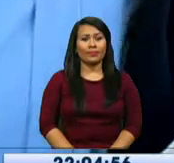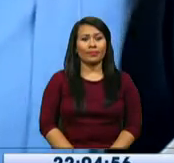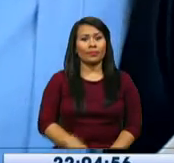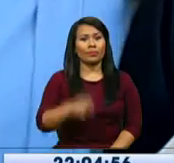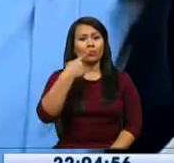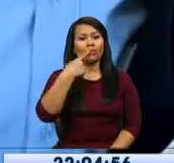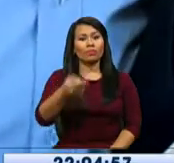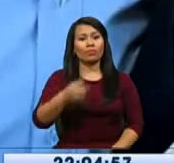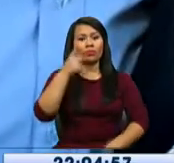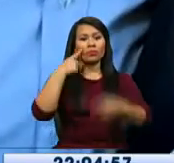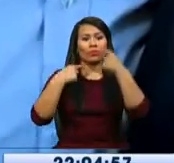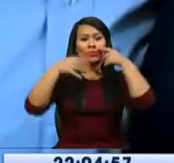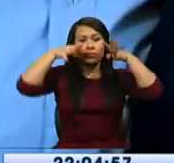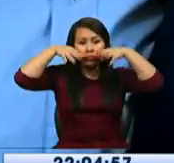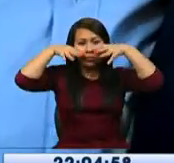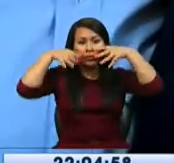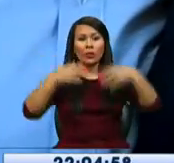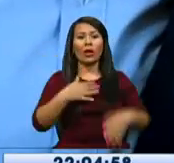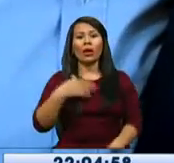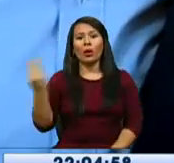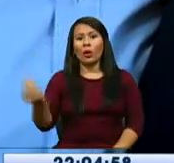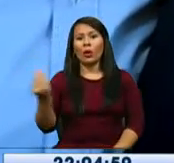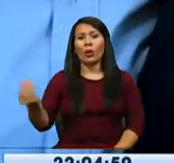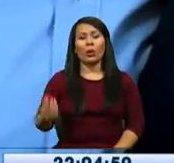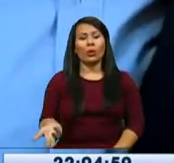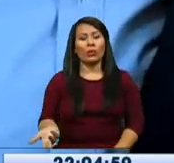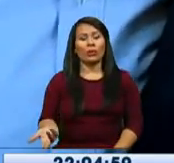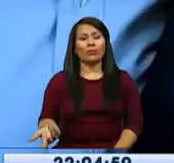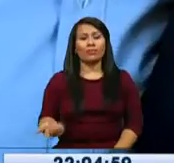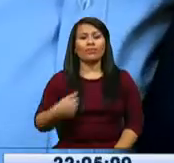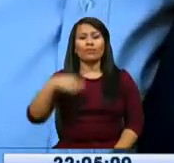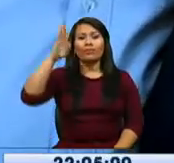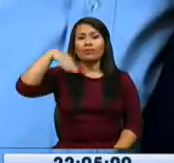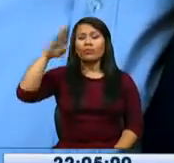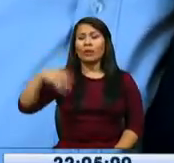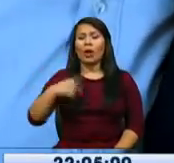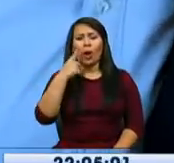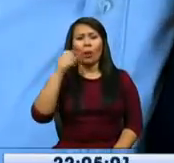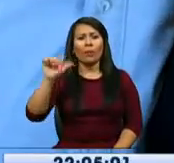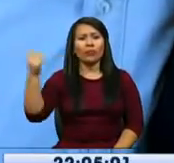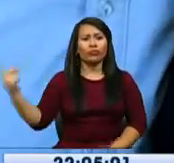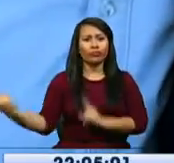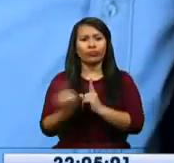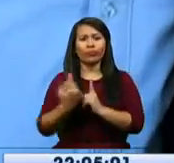No hubo nada, sino que el chico se asomó de la nada y le cogió y la apuñaló.